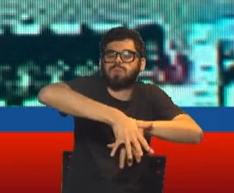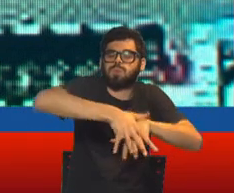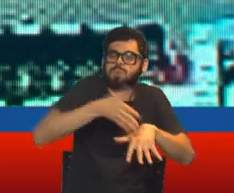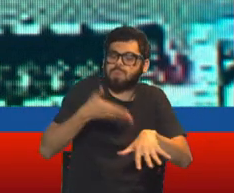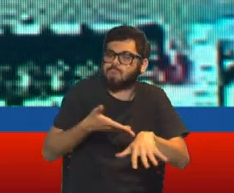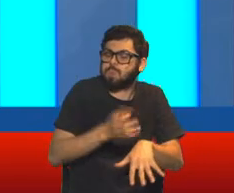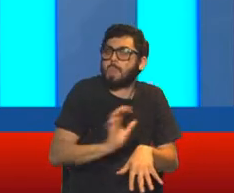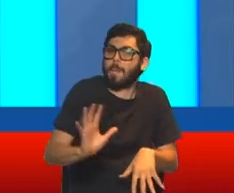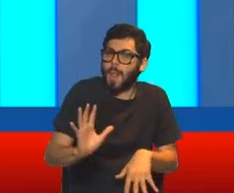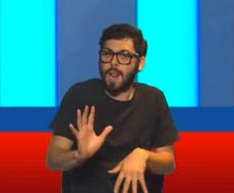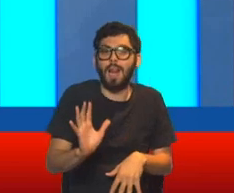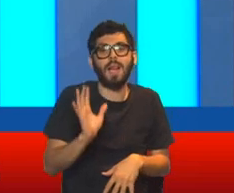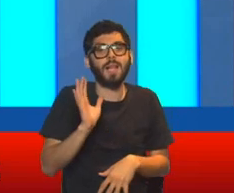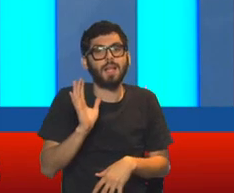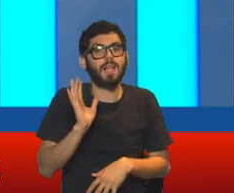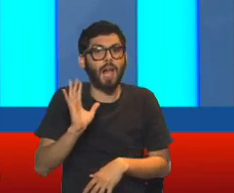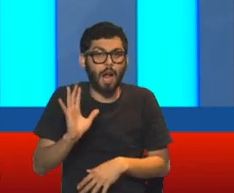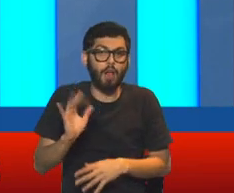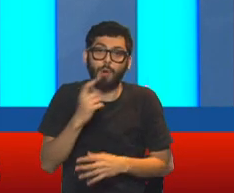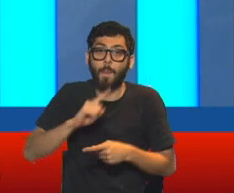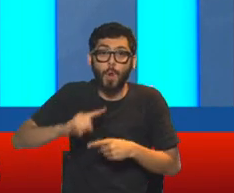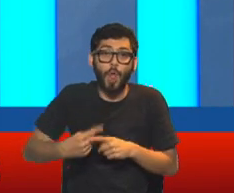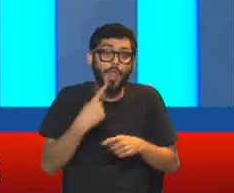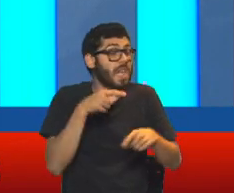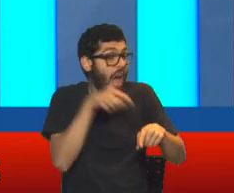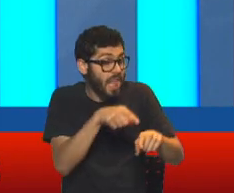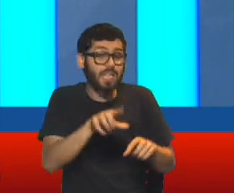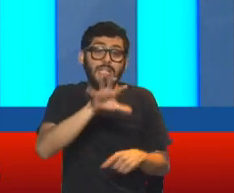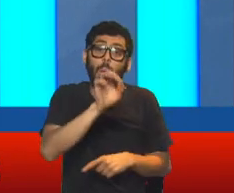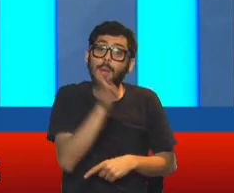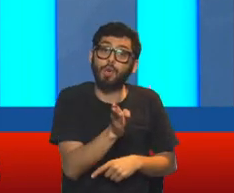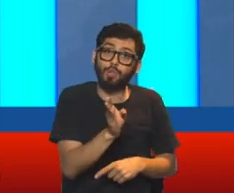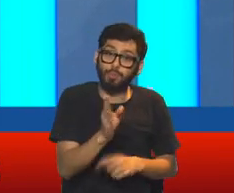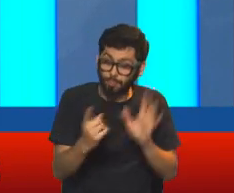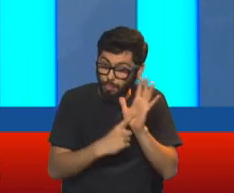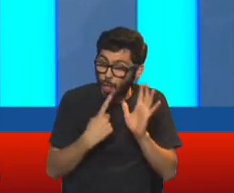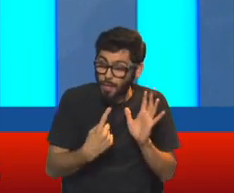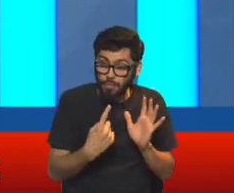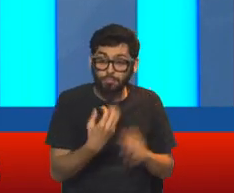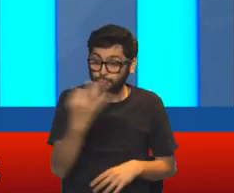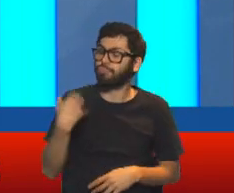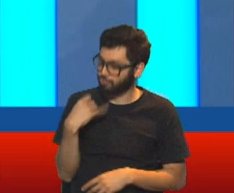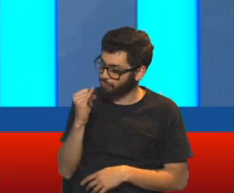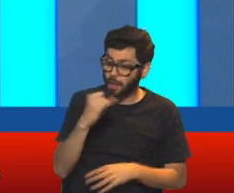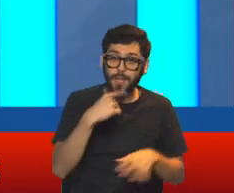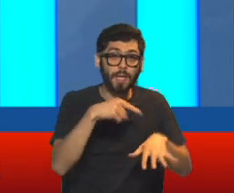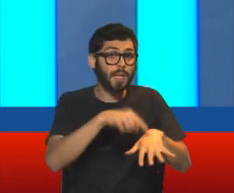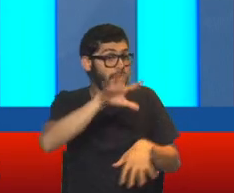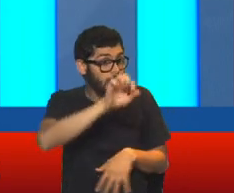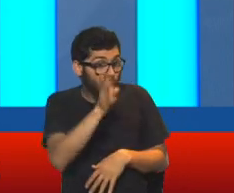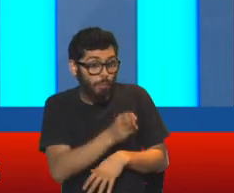la cuestión política. Dijo, si aquí no se respeta el 50%, es así Nico, del aforo, se vuelve a sin